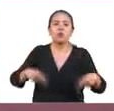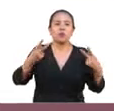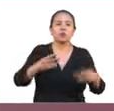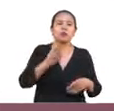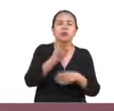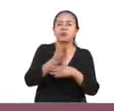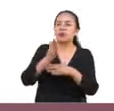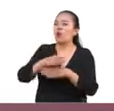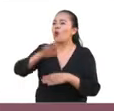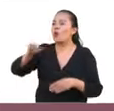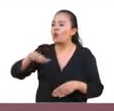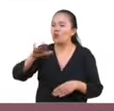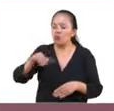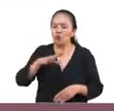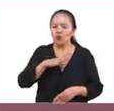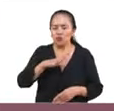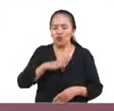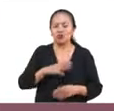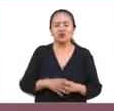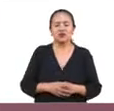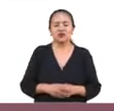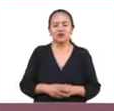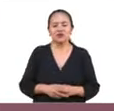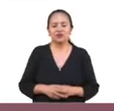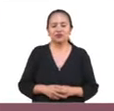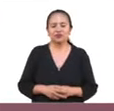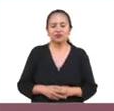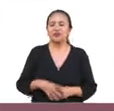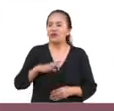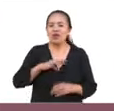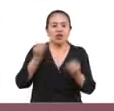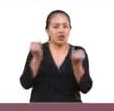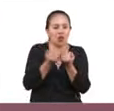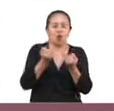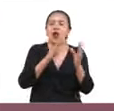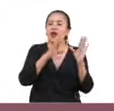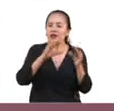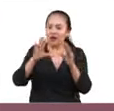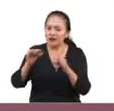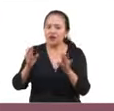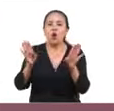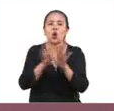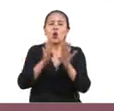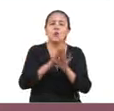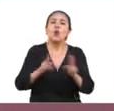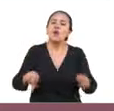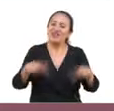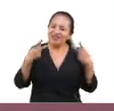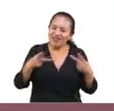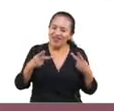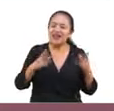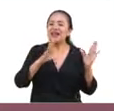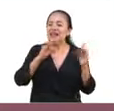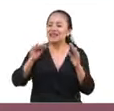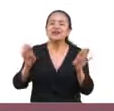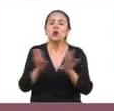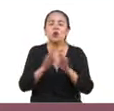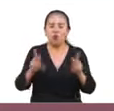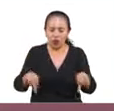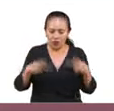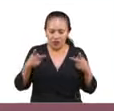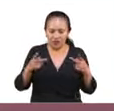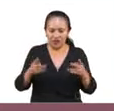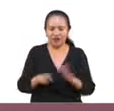del proyecto programa Sembrando Vida y que haya capacitaciones en marketing y ventas. Con la fuerza de